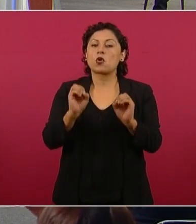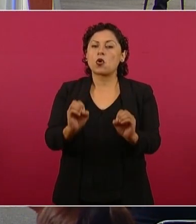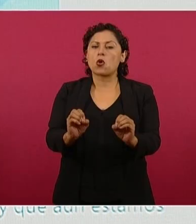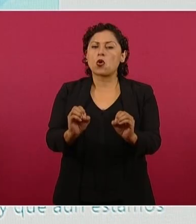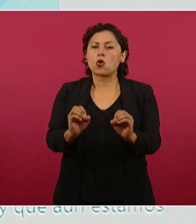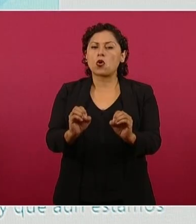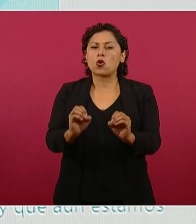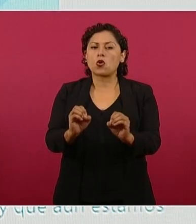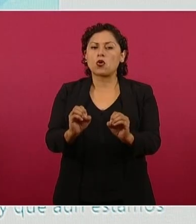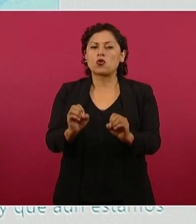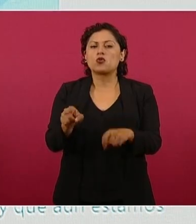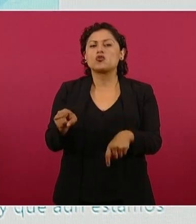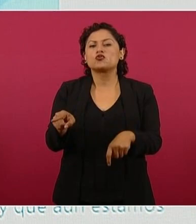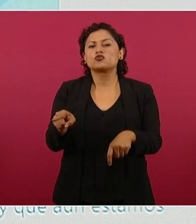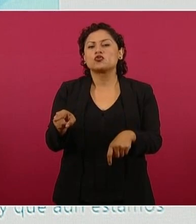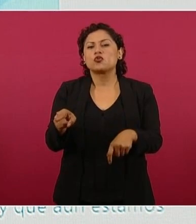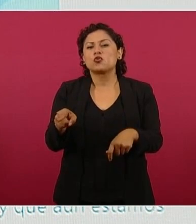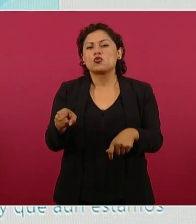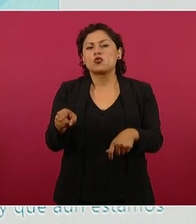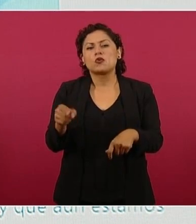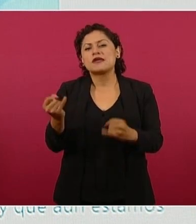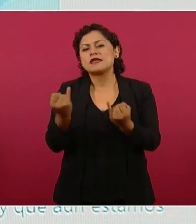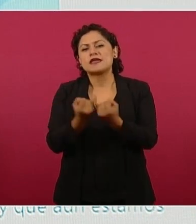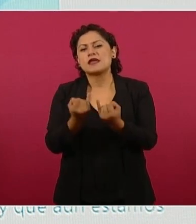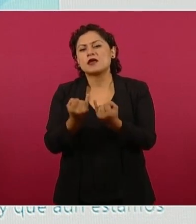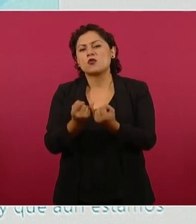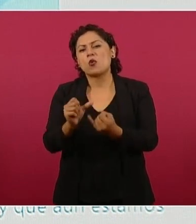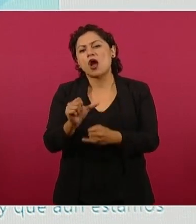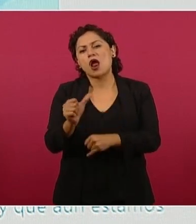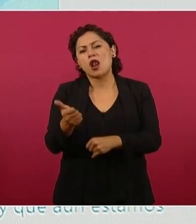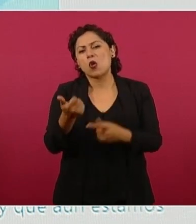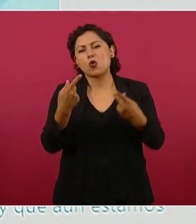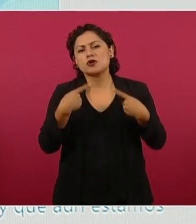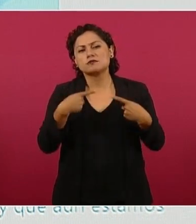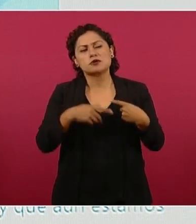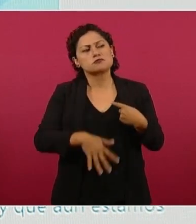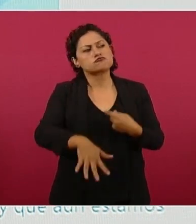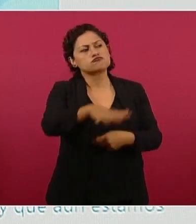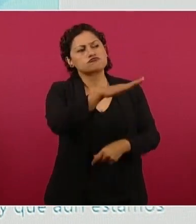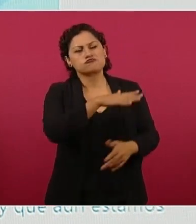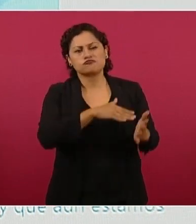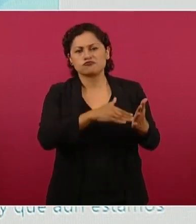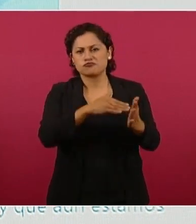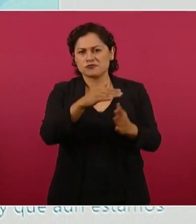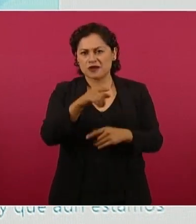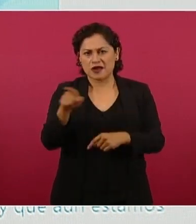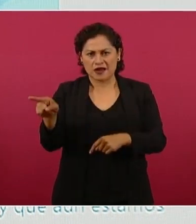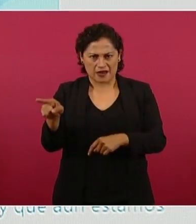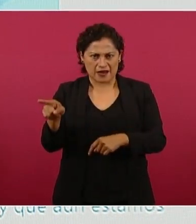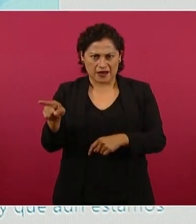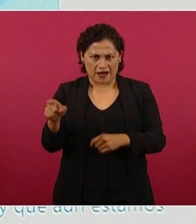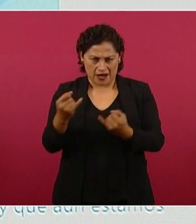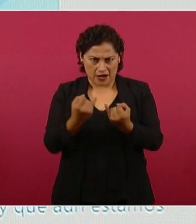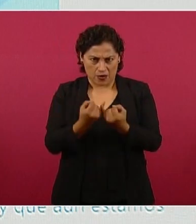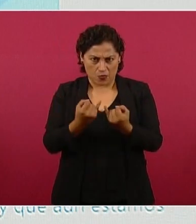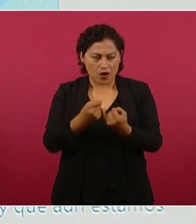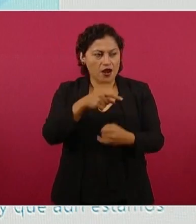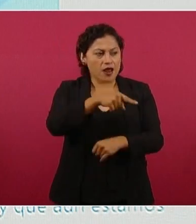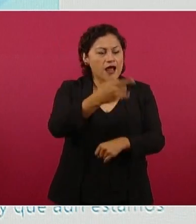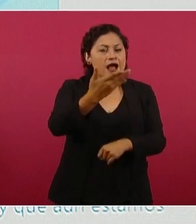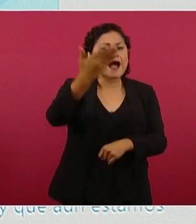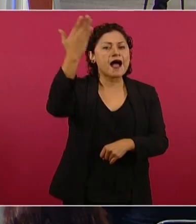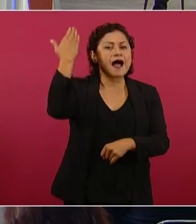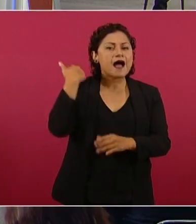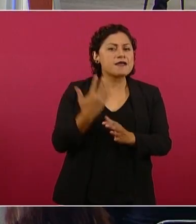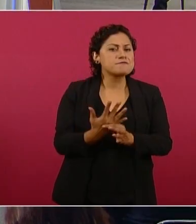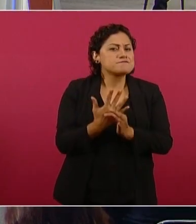bueno, de personas que dijeron lo mismo cuando ganó AMLO